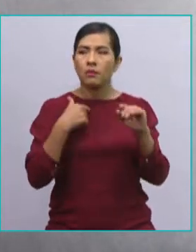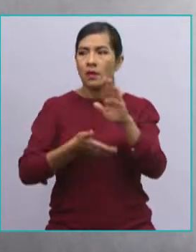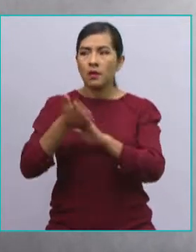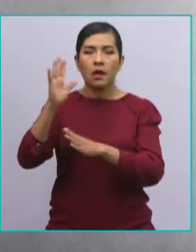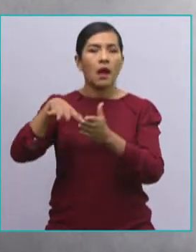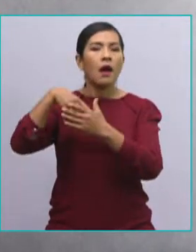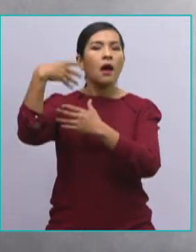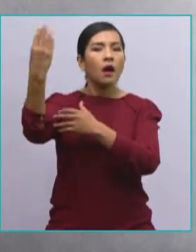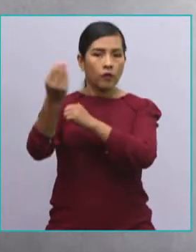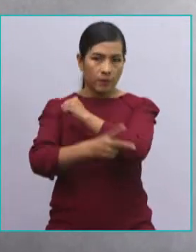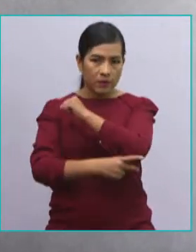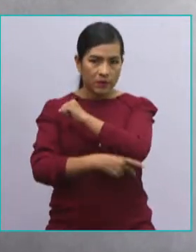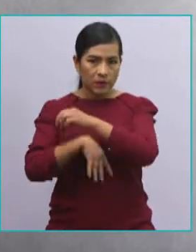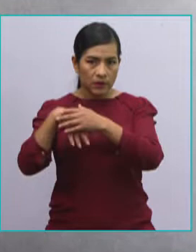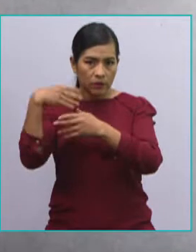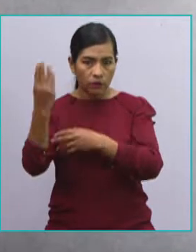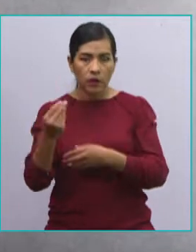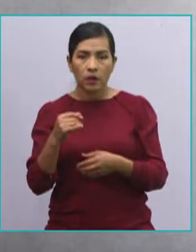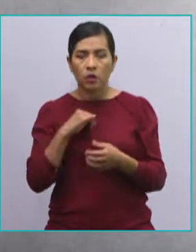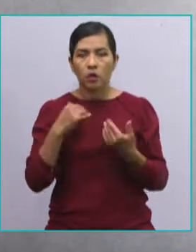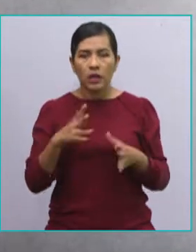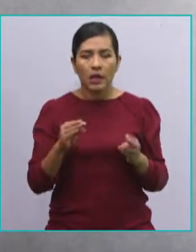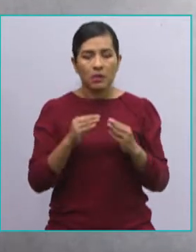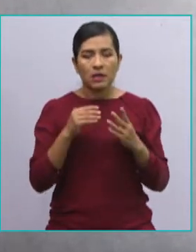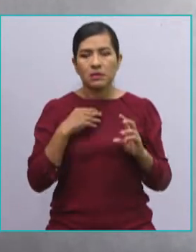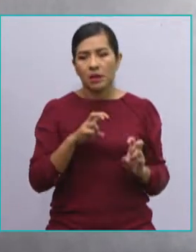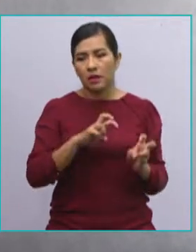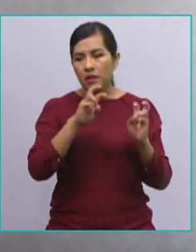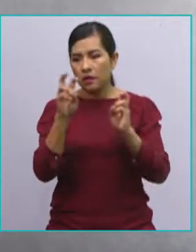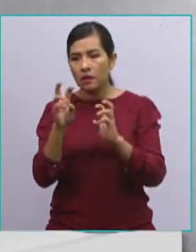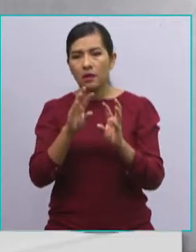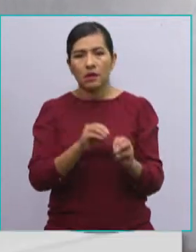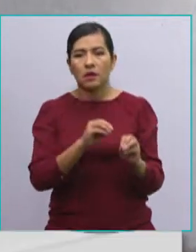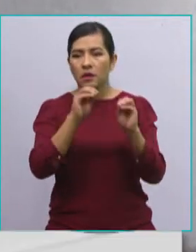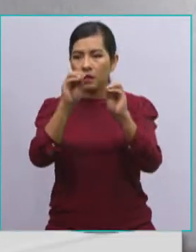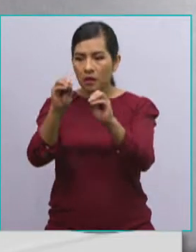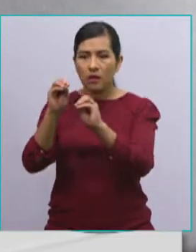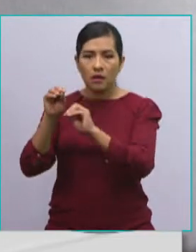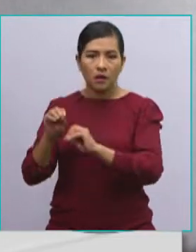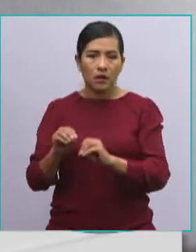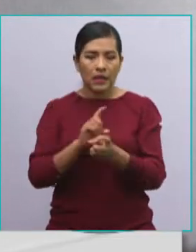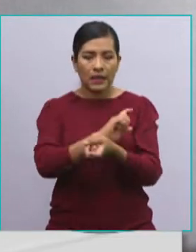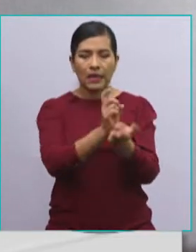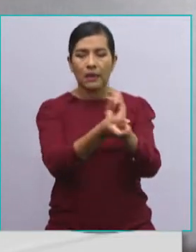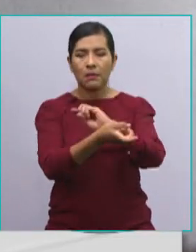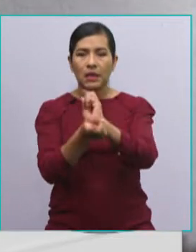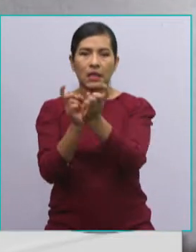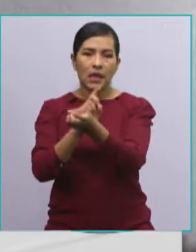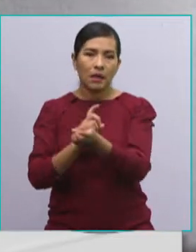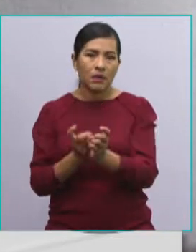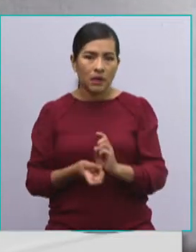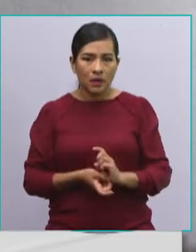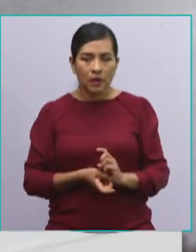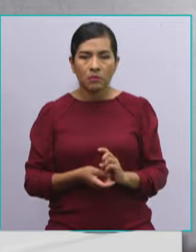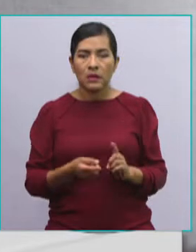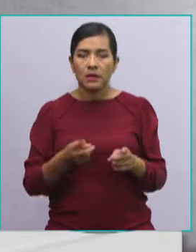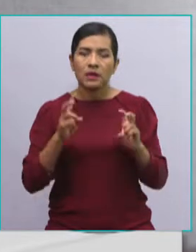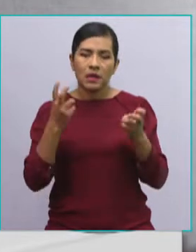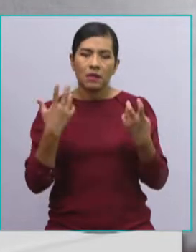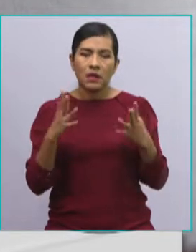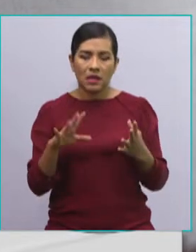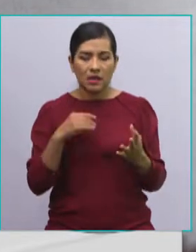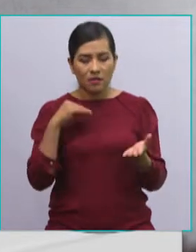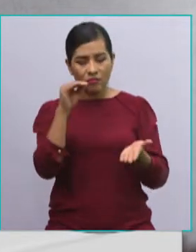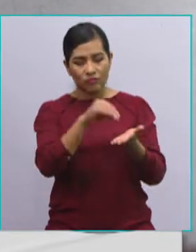fue un periodo de ciclos y mudanzas entonces son poemas que tienen que ver con eso no con el paso del